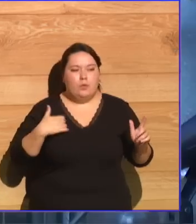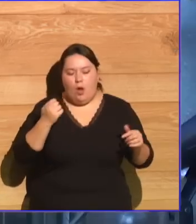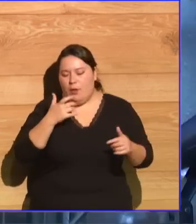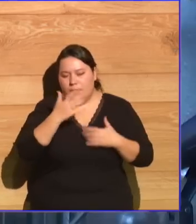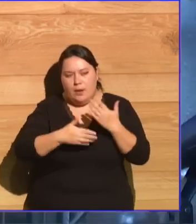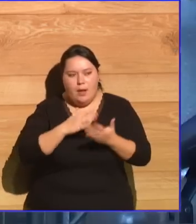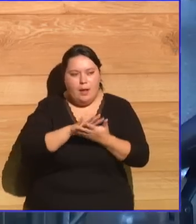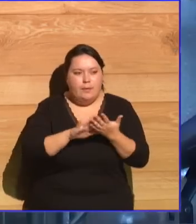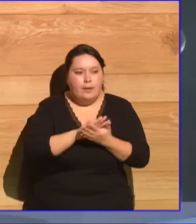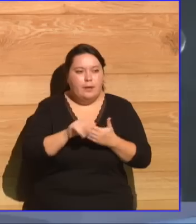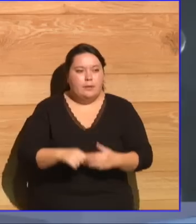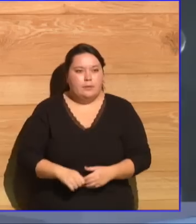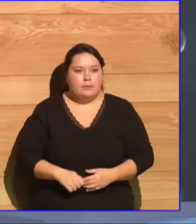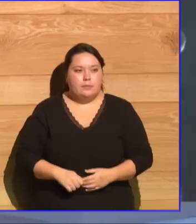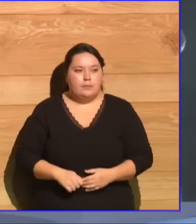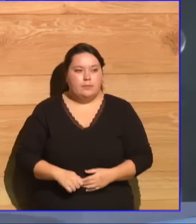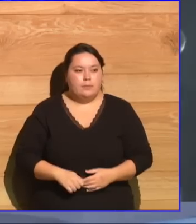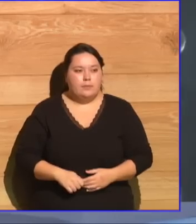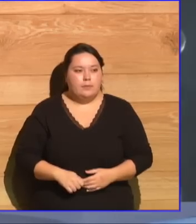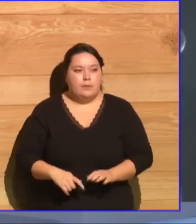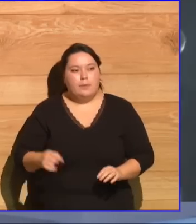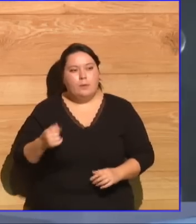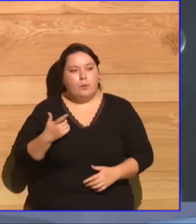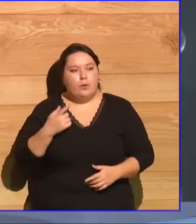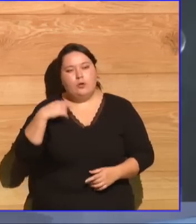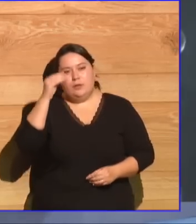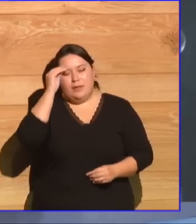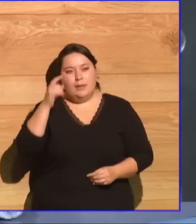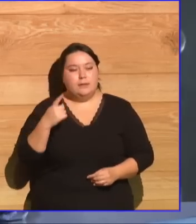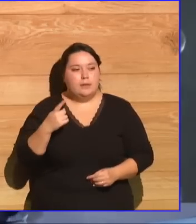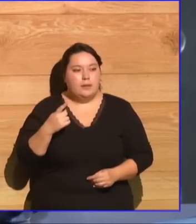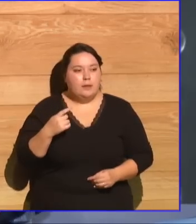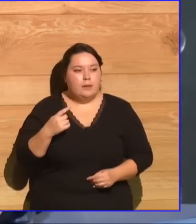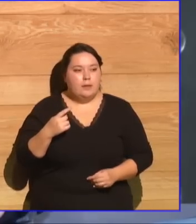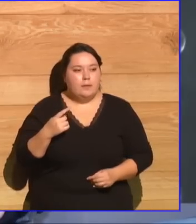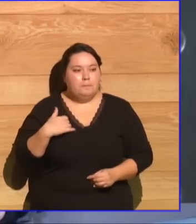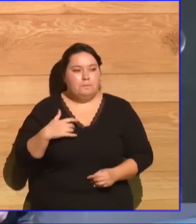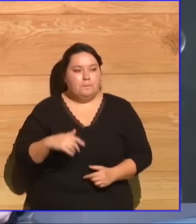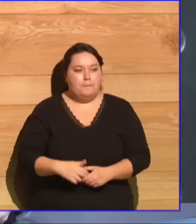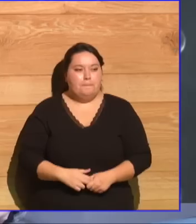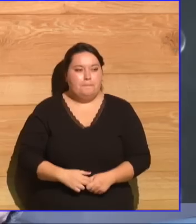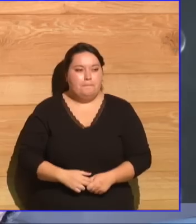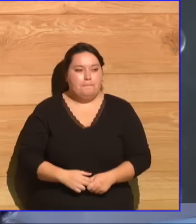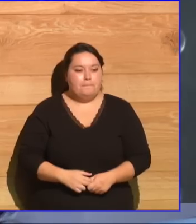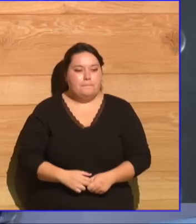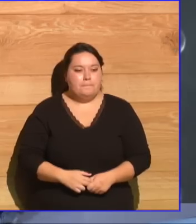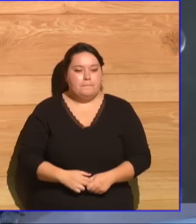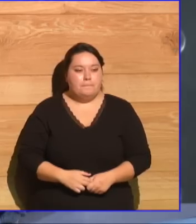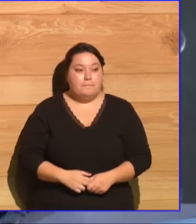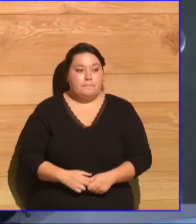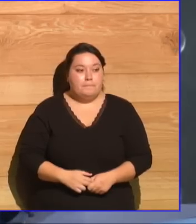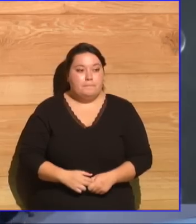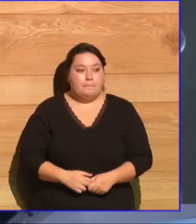iba a ser un tú puedes musical. hablar, Arturo. No, ya, pero luego sé que vosotros os engolfáis con esto. Incluso se llegó a hablar